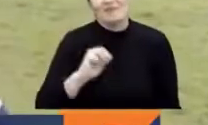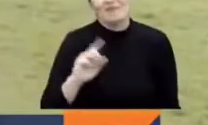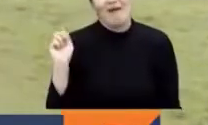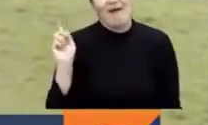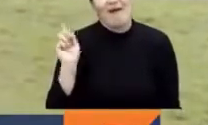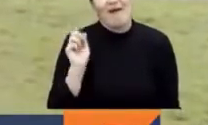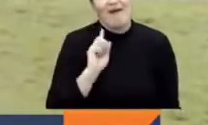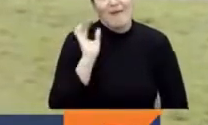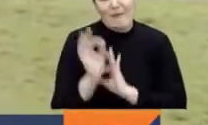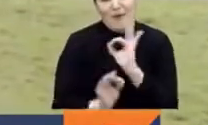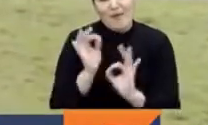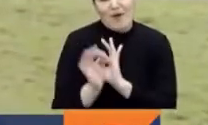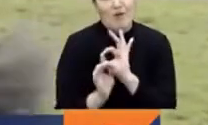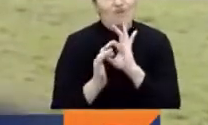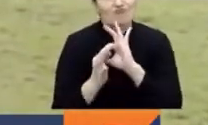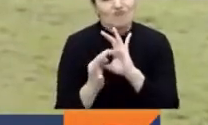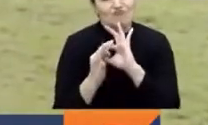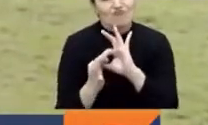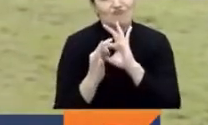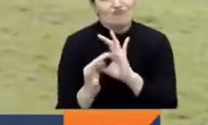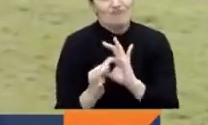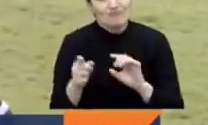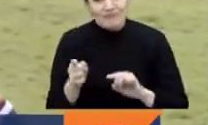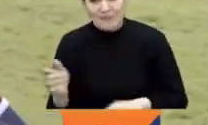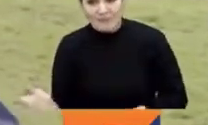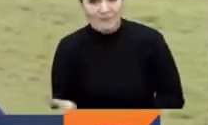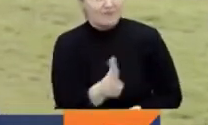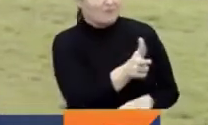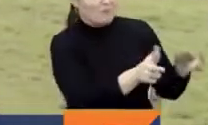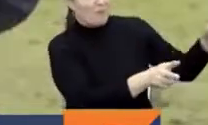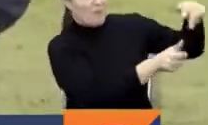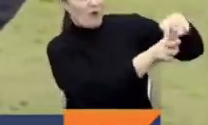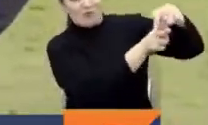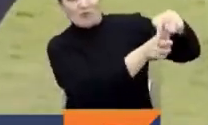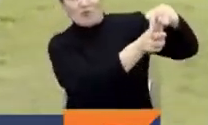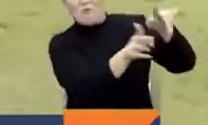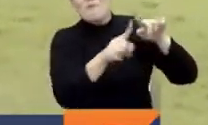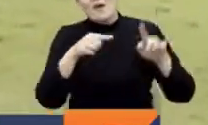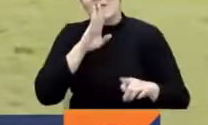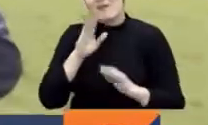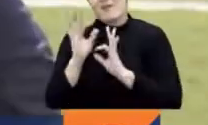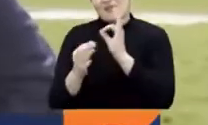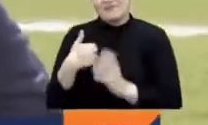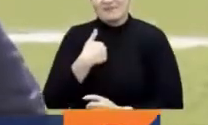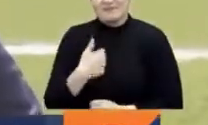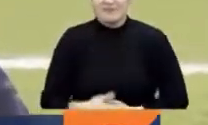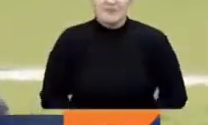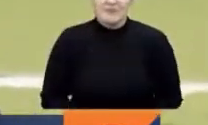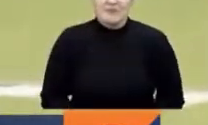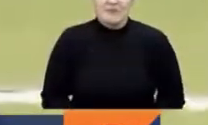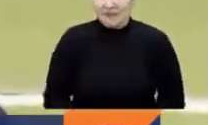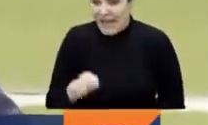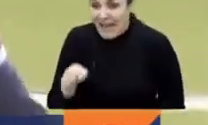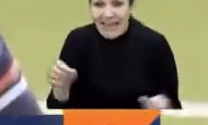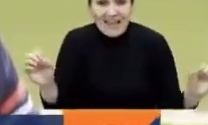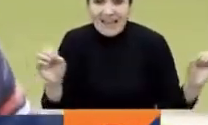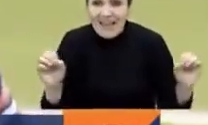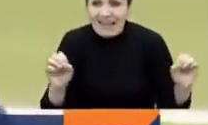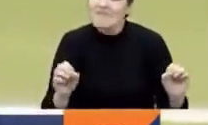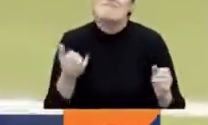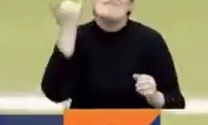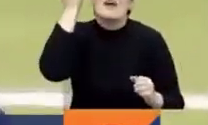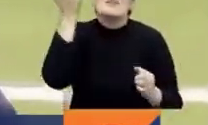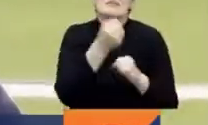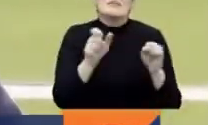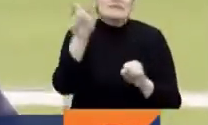con él trabajando y esto, y pertenezco, de verdad, verdad. Orgullosamente trabajando con él. Si no fuera por él, el caballo no hubiera llegado en las condiciones que llegó.